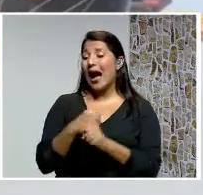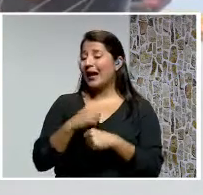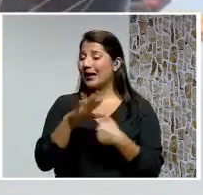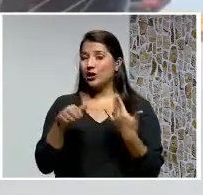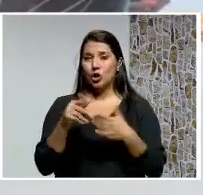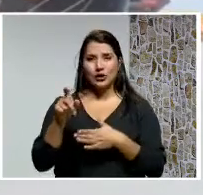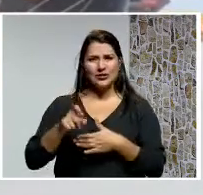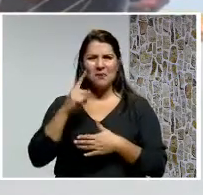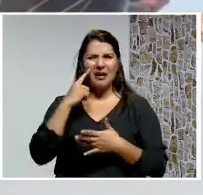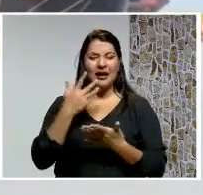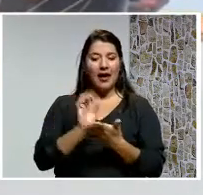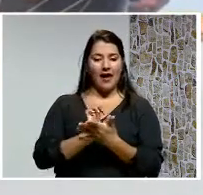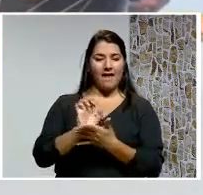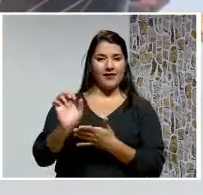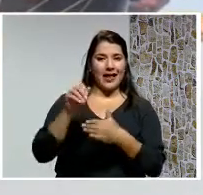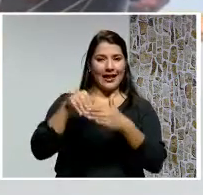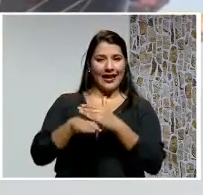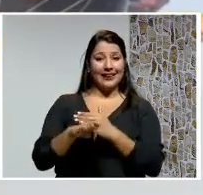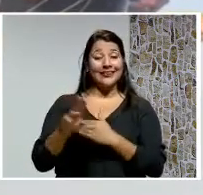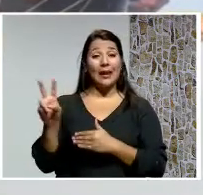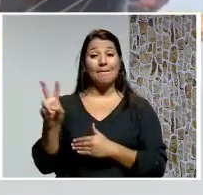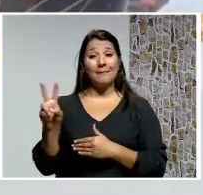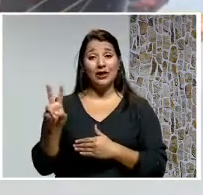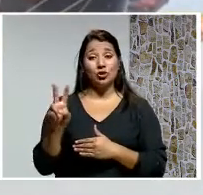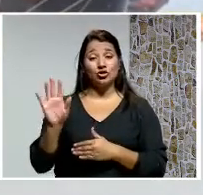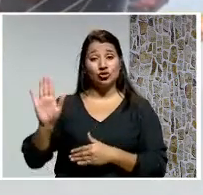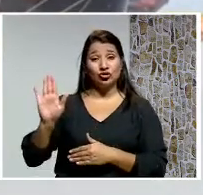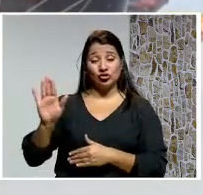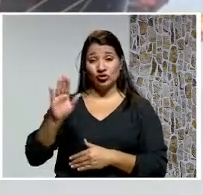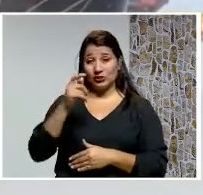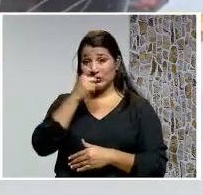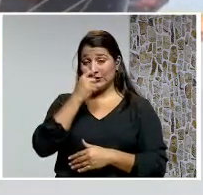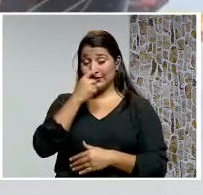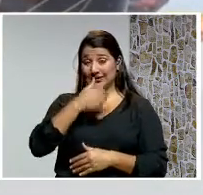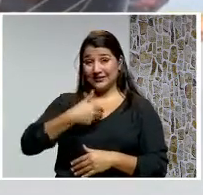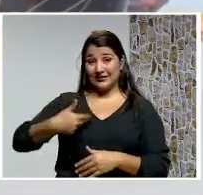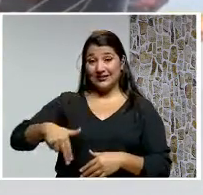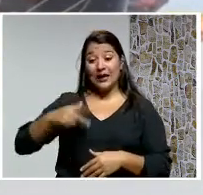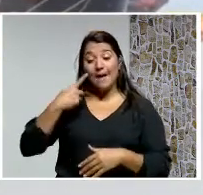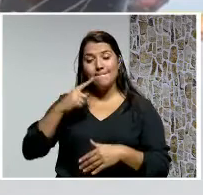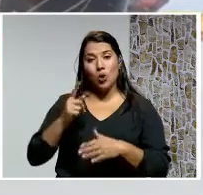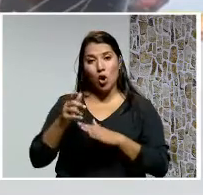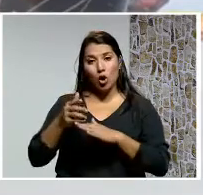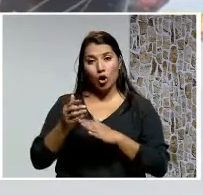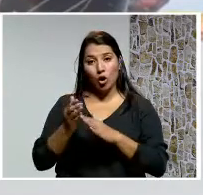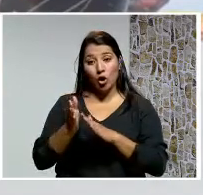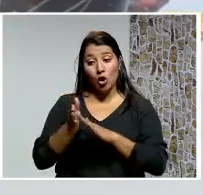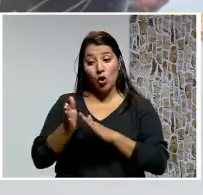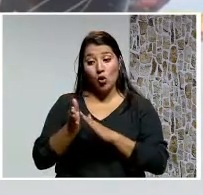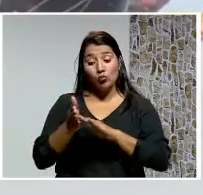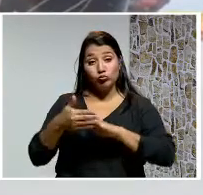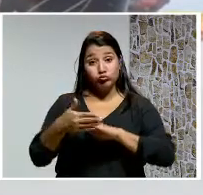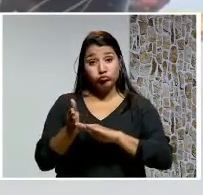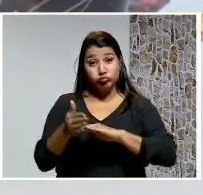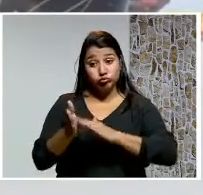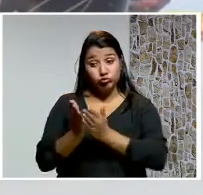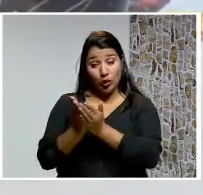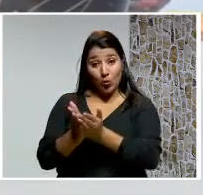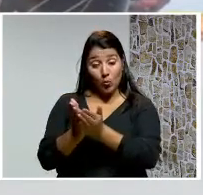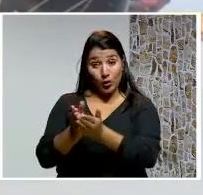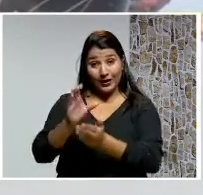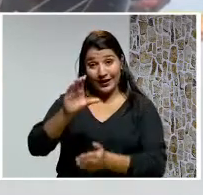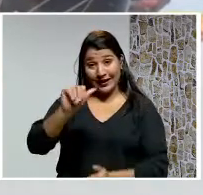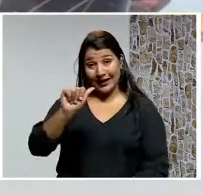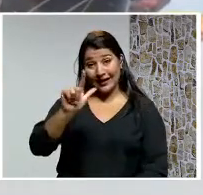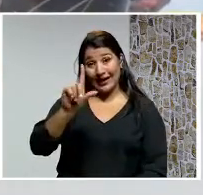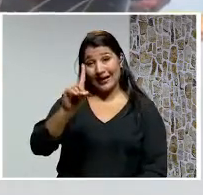del coronavirus a través del puerto de Caldera. Según Juan Ramón Rivera, presidente ejecutivo del INCOP, cada mes